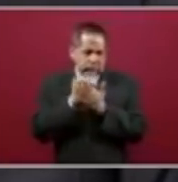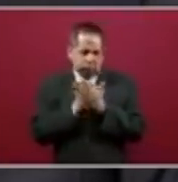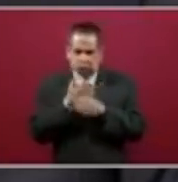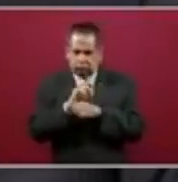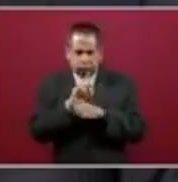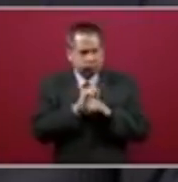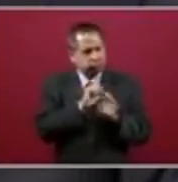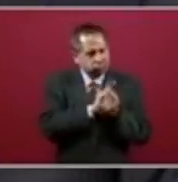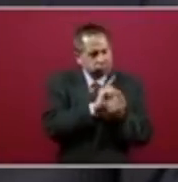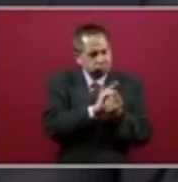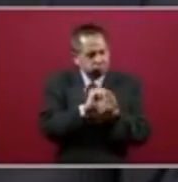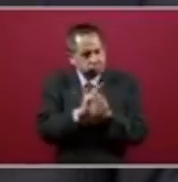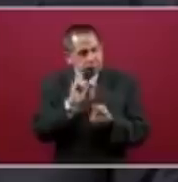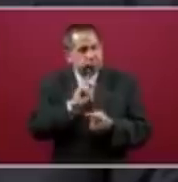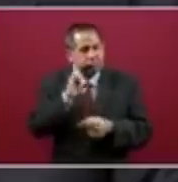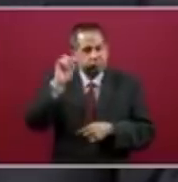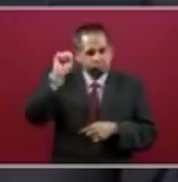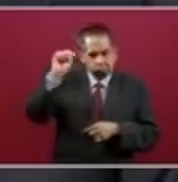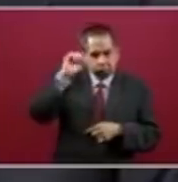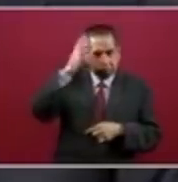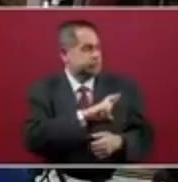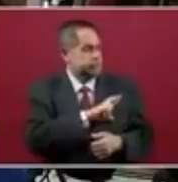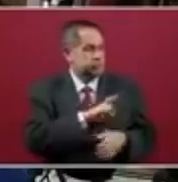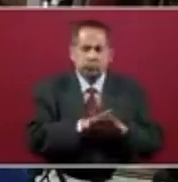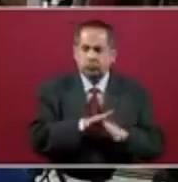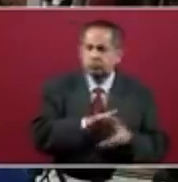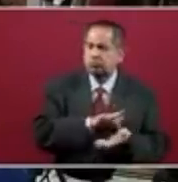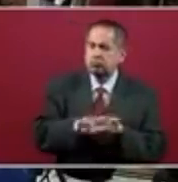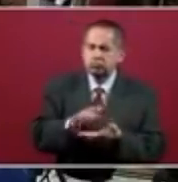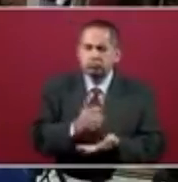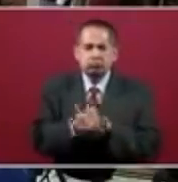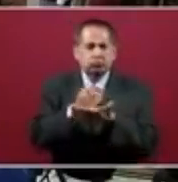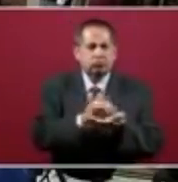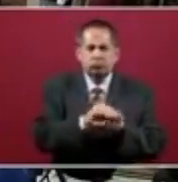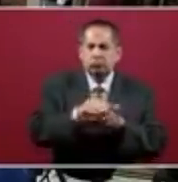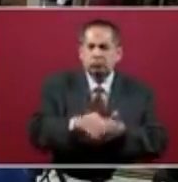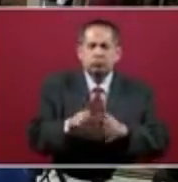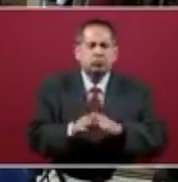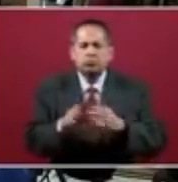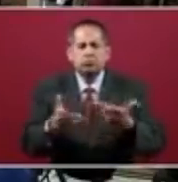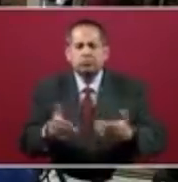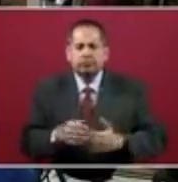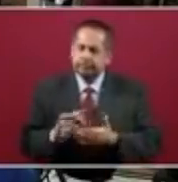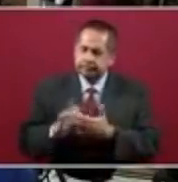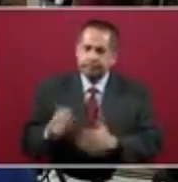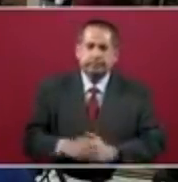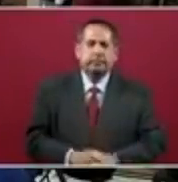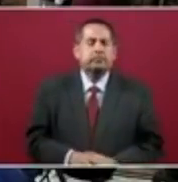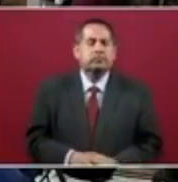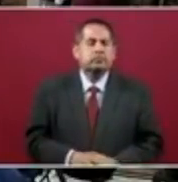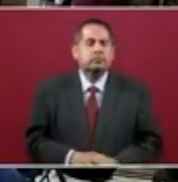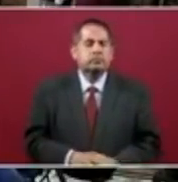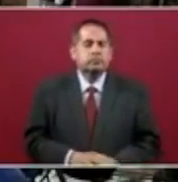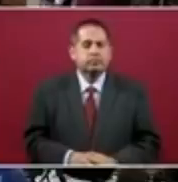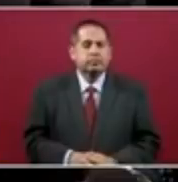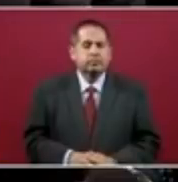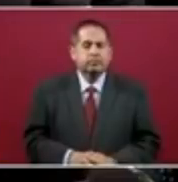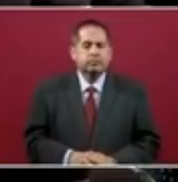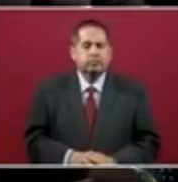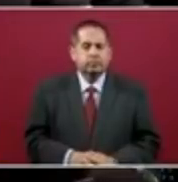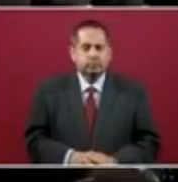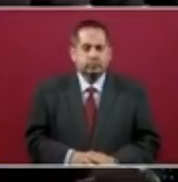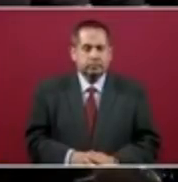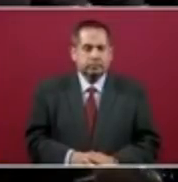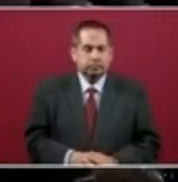El presidente Andrés Manuel López Obrador explicó que hubo un malentendido en las declaraciones del subsecretario de Hacienda, Arturo Herrera, sobre la construcción